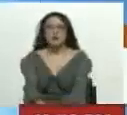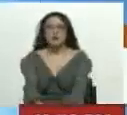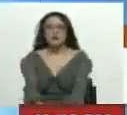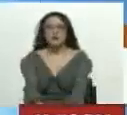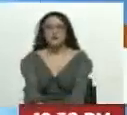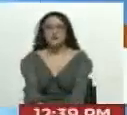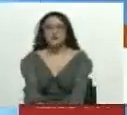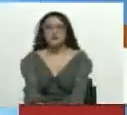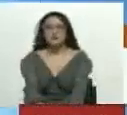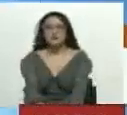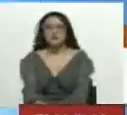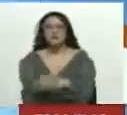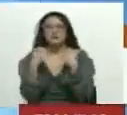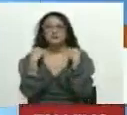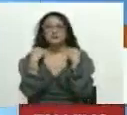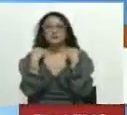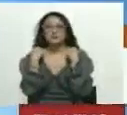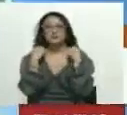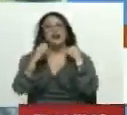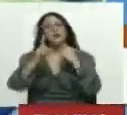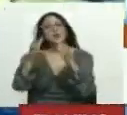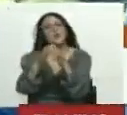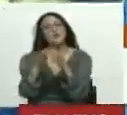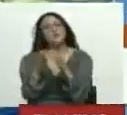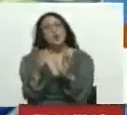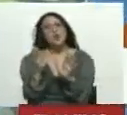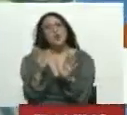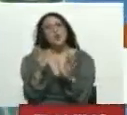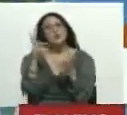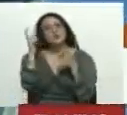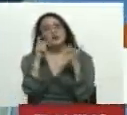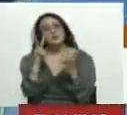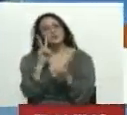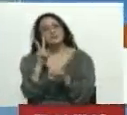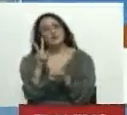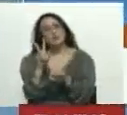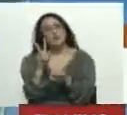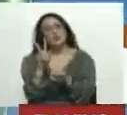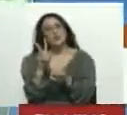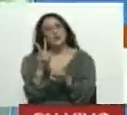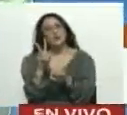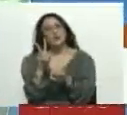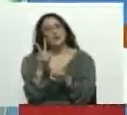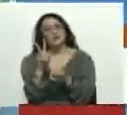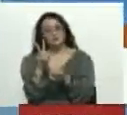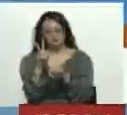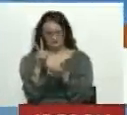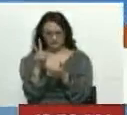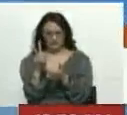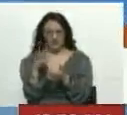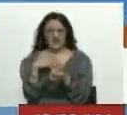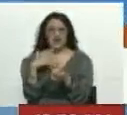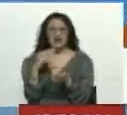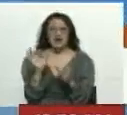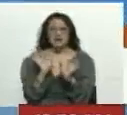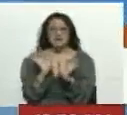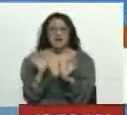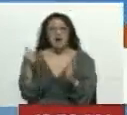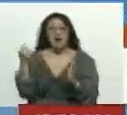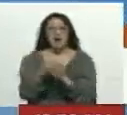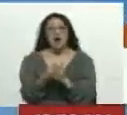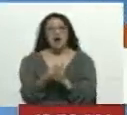cuando incluso algunos de la izquierda miraban Chávez solo como aquel milico loco que intentó dar un golpe